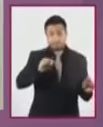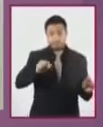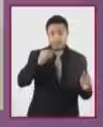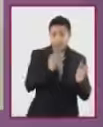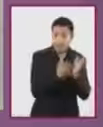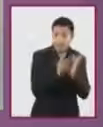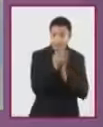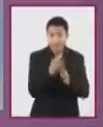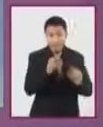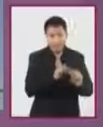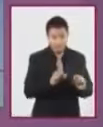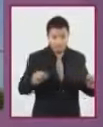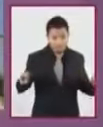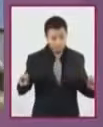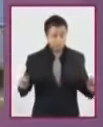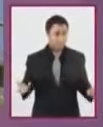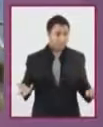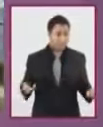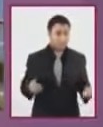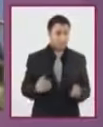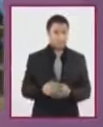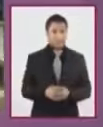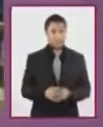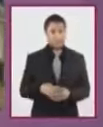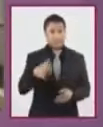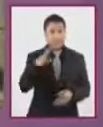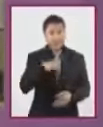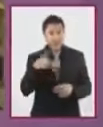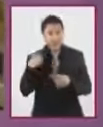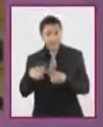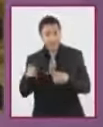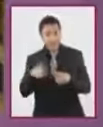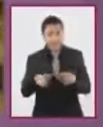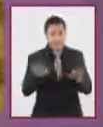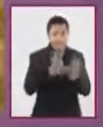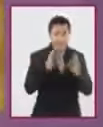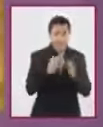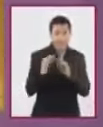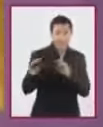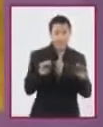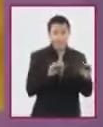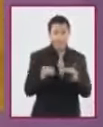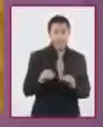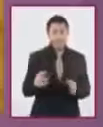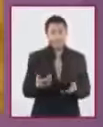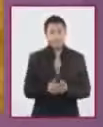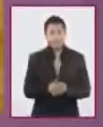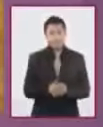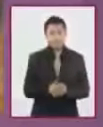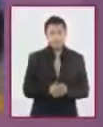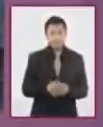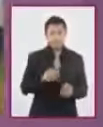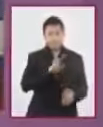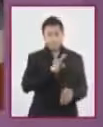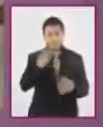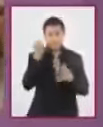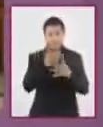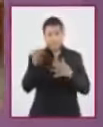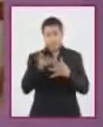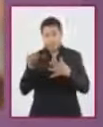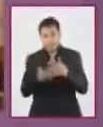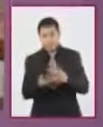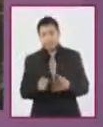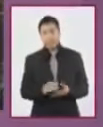que el desplazamiento. Hay diferentes tipos de movimiento que por su trayectoria se pueden clasificar en